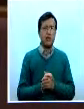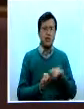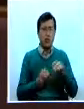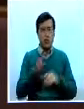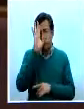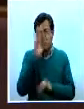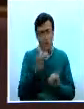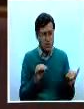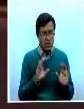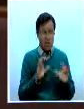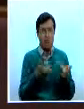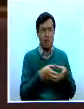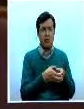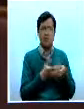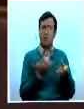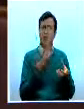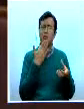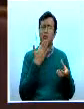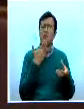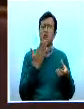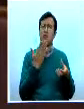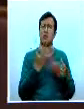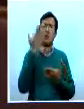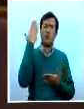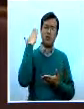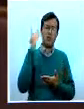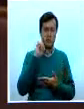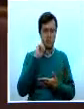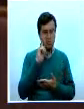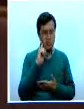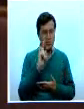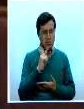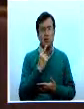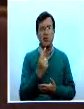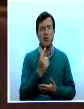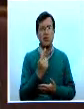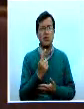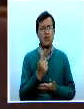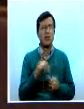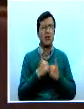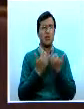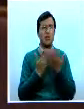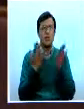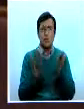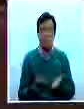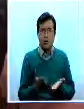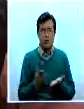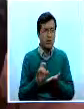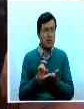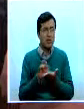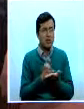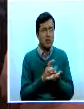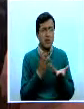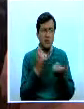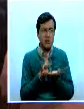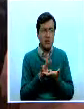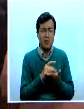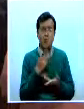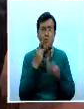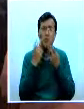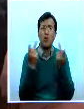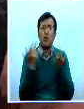sus posiciones actuales sin embargo hace un instante escuchaba que hay una iniciativa de revocatoria del mandato de los analistas yo digo el pueblo